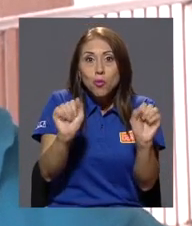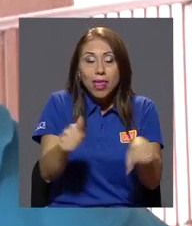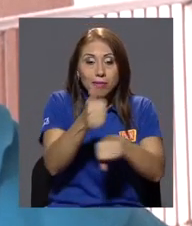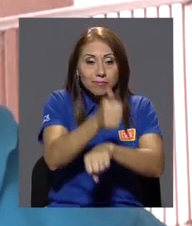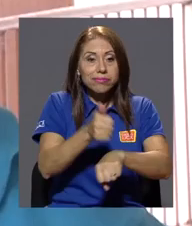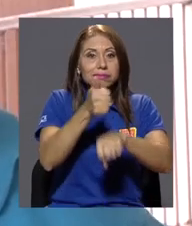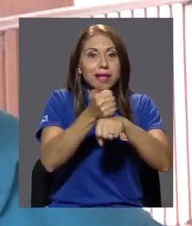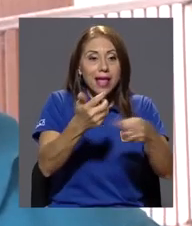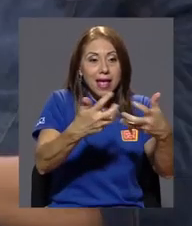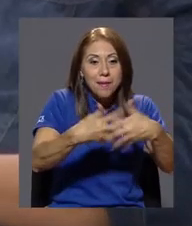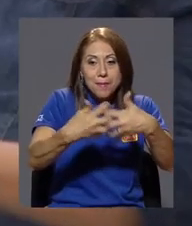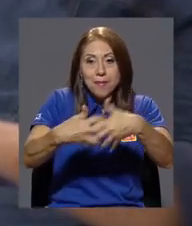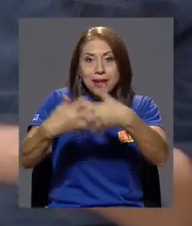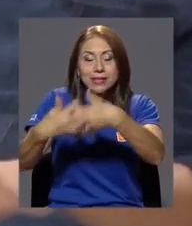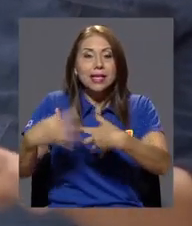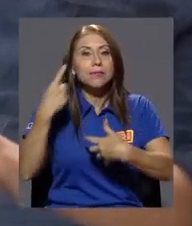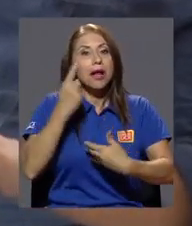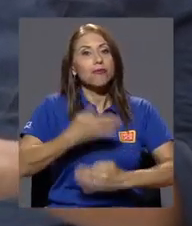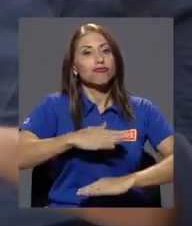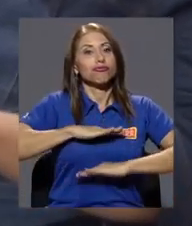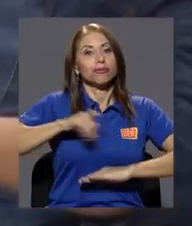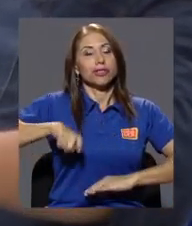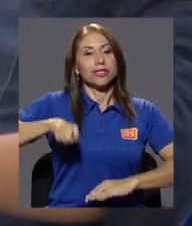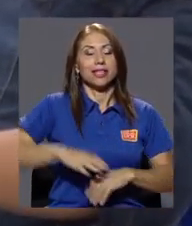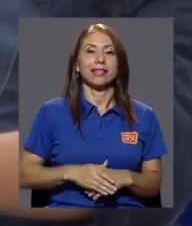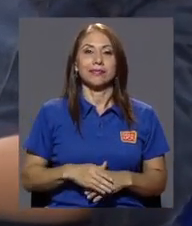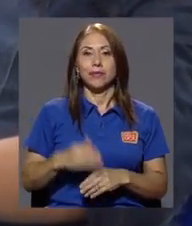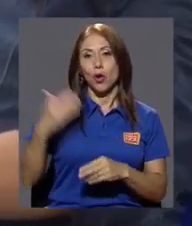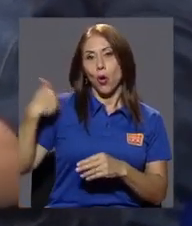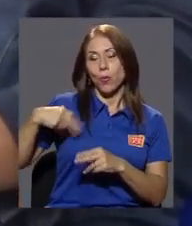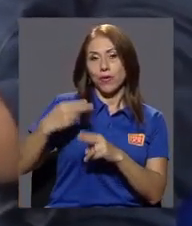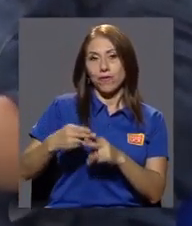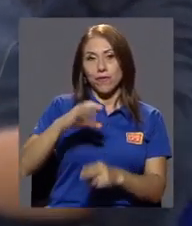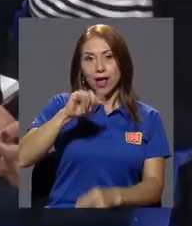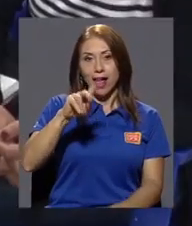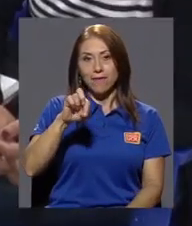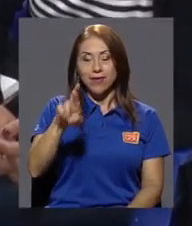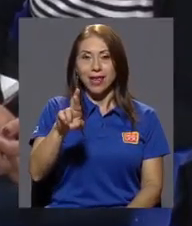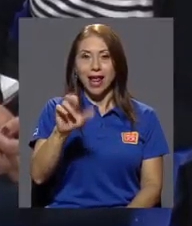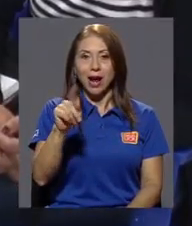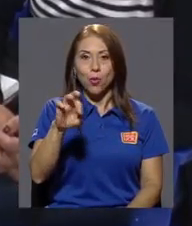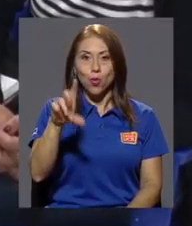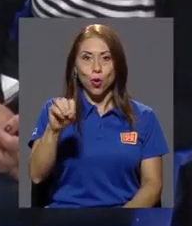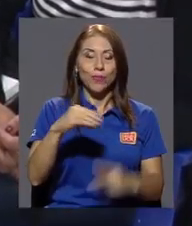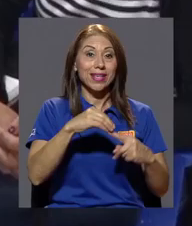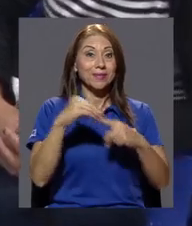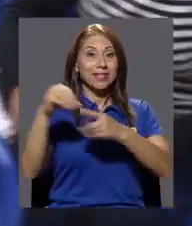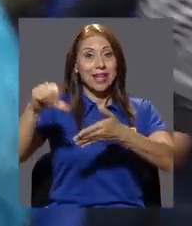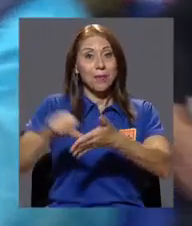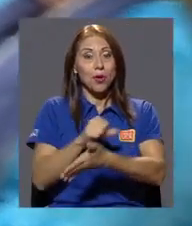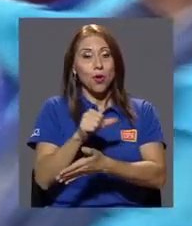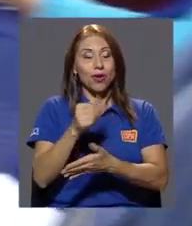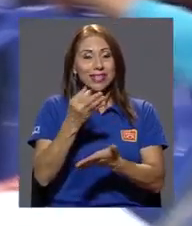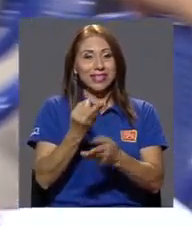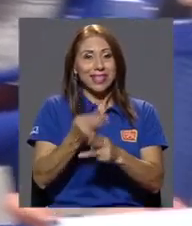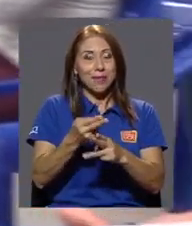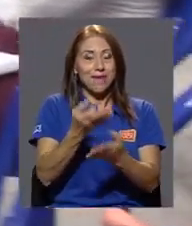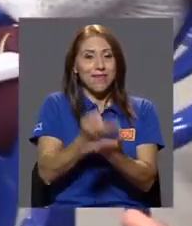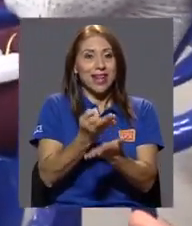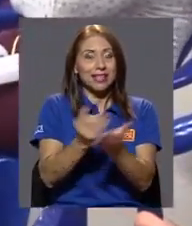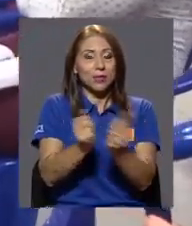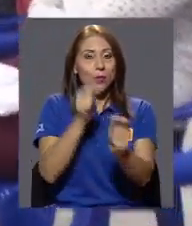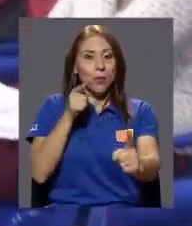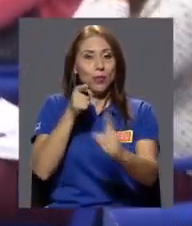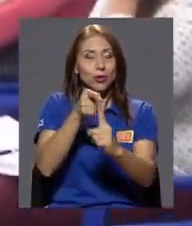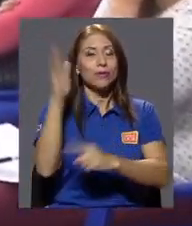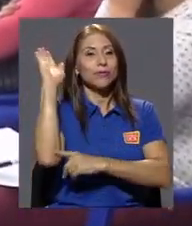empresitas que les ayude a atender sus necesidades. Javier Angulo, especialista del blog Finanzas con Propósito, impartió la